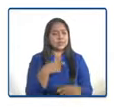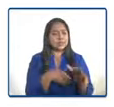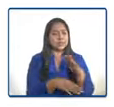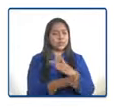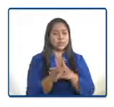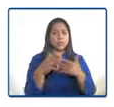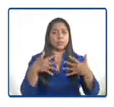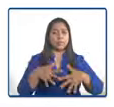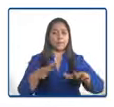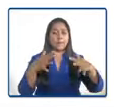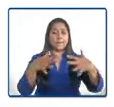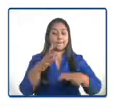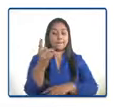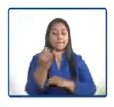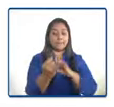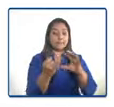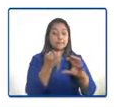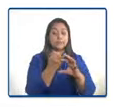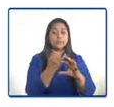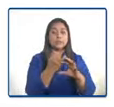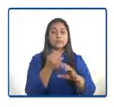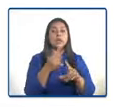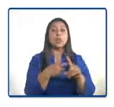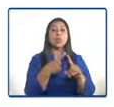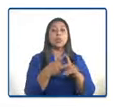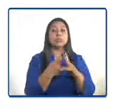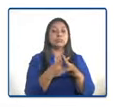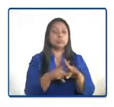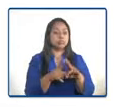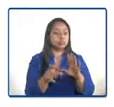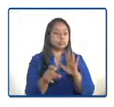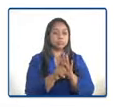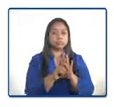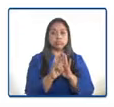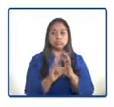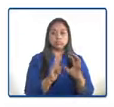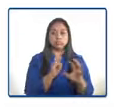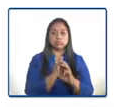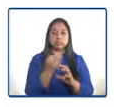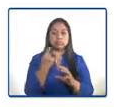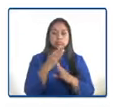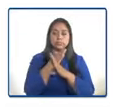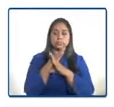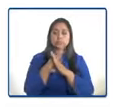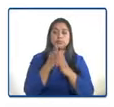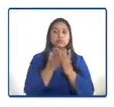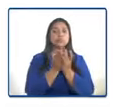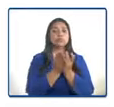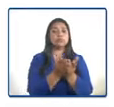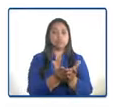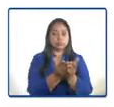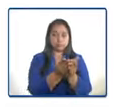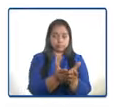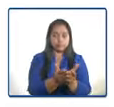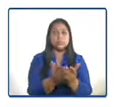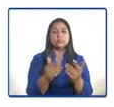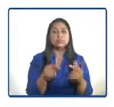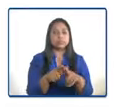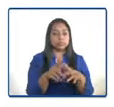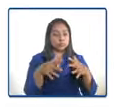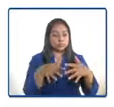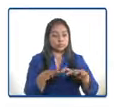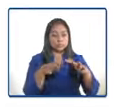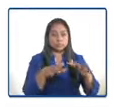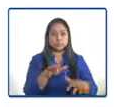marítimo internacional. Cuando entró en vigencia el Código Internacional para la Protección de los Buques e Instalaciones Portuarias el